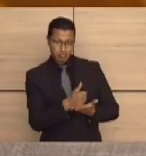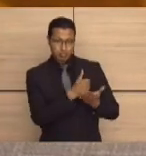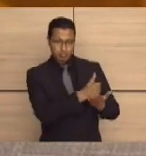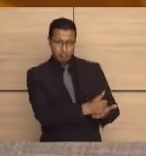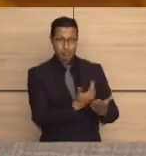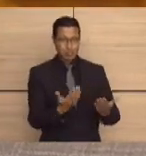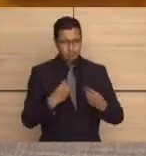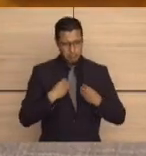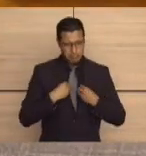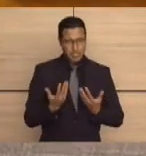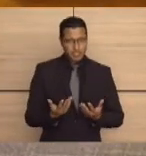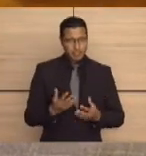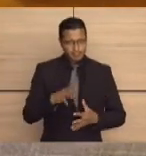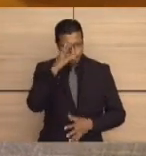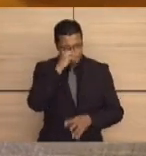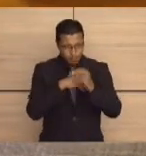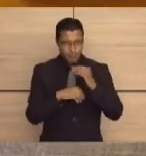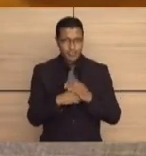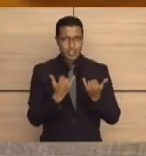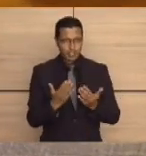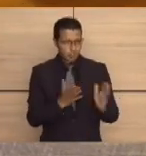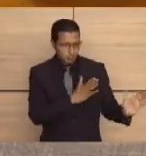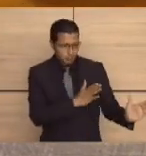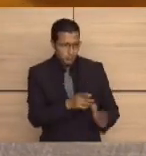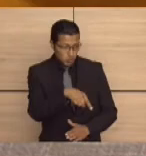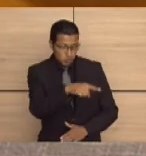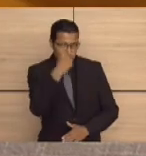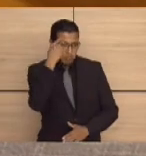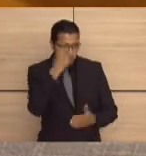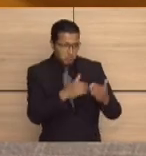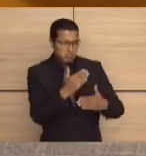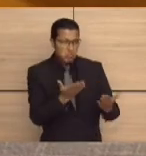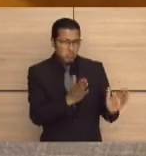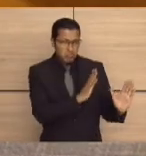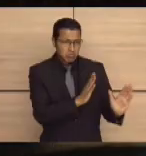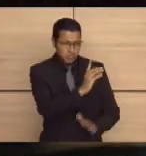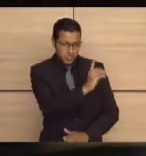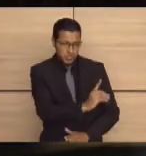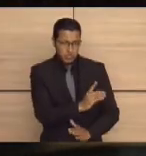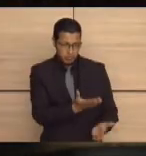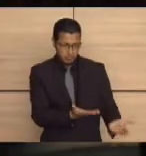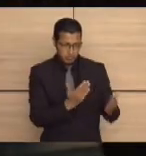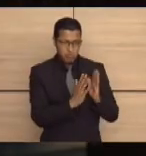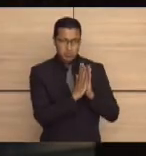de ustedes aprendemos. Así que inician en el orden que consideren y los vamos escuchando.